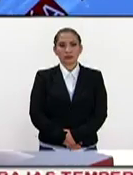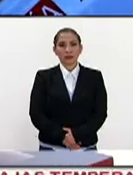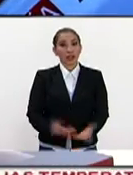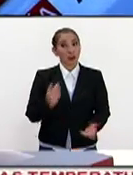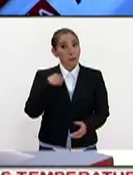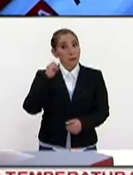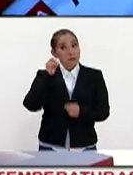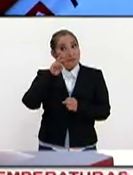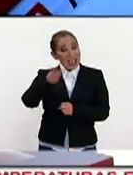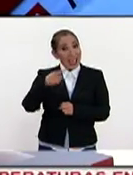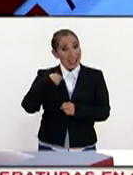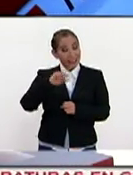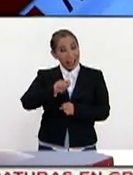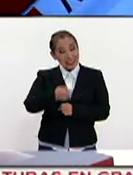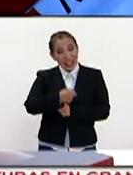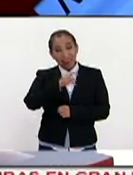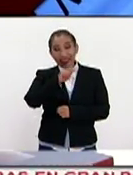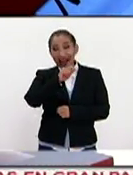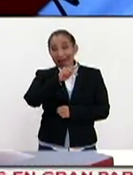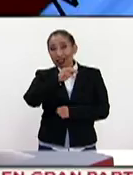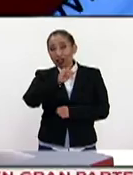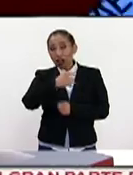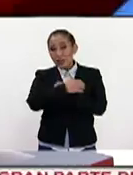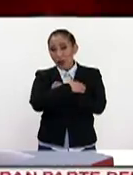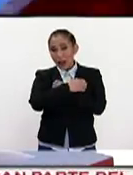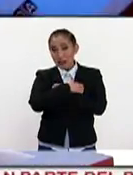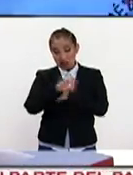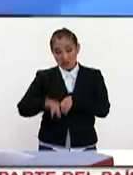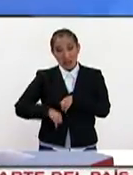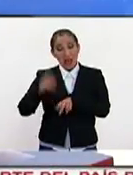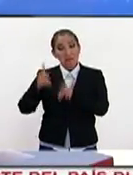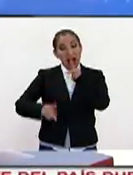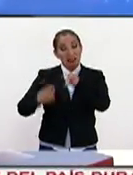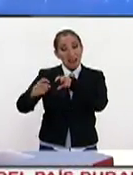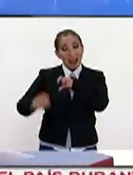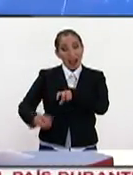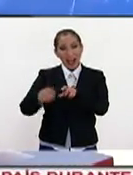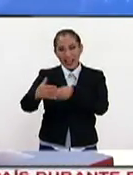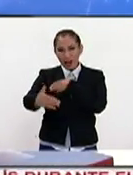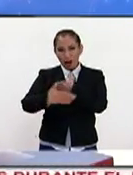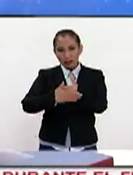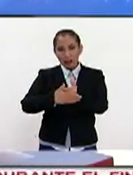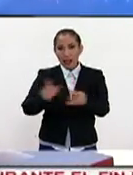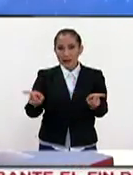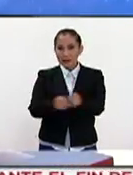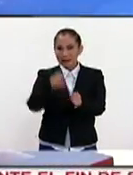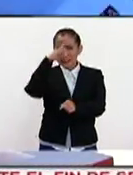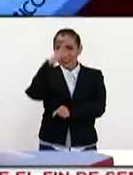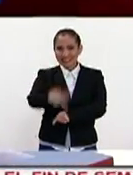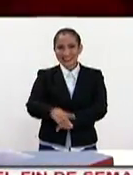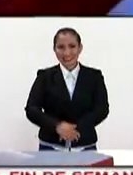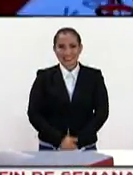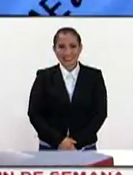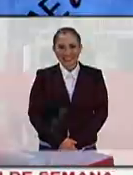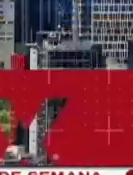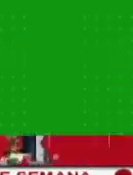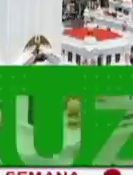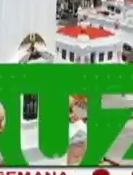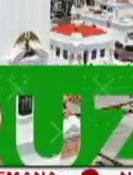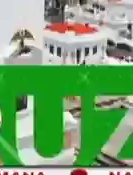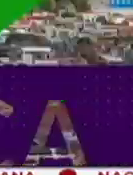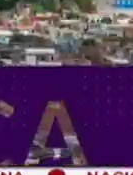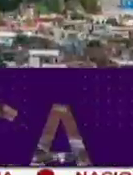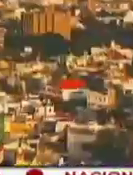No se la pierde esta noche por los canales de televisión educativa, esa interesante plática En Corto. Las breves del país.